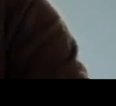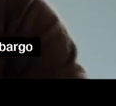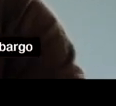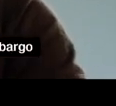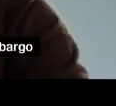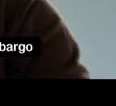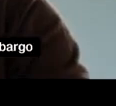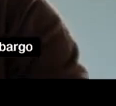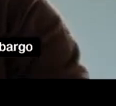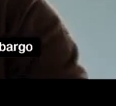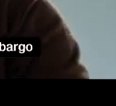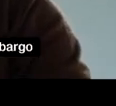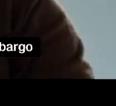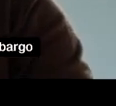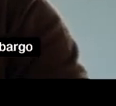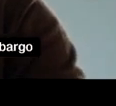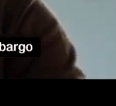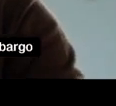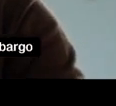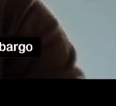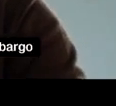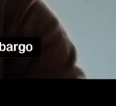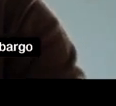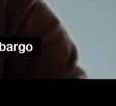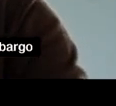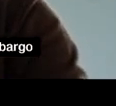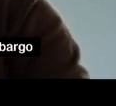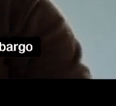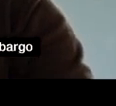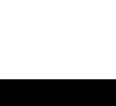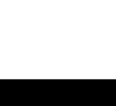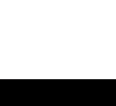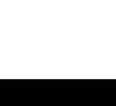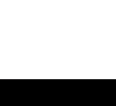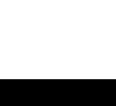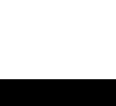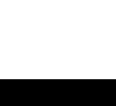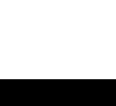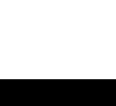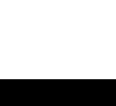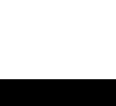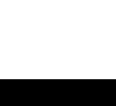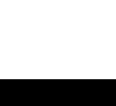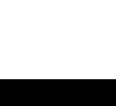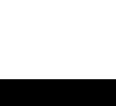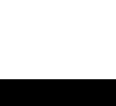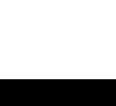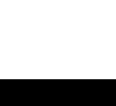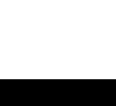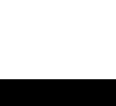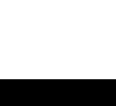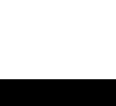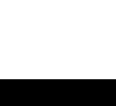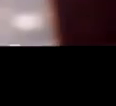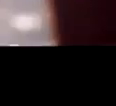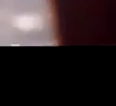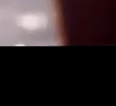completo. De no hacerlo, se exponen a ser denunciados y hasta sufrir un embargo. INAMU, camino con vos.